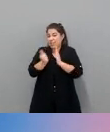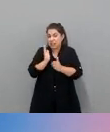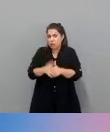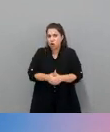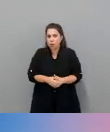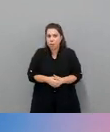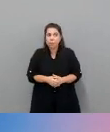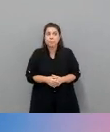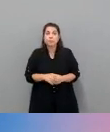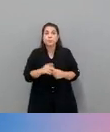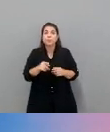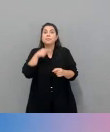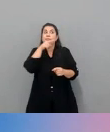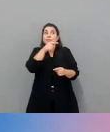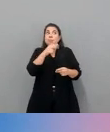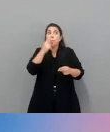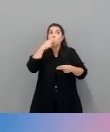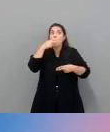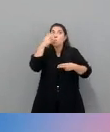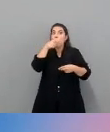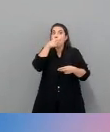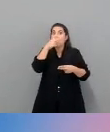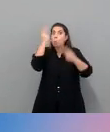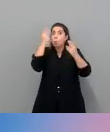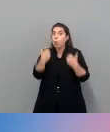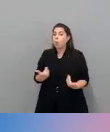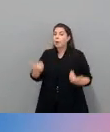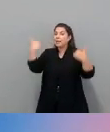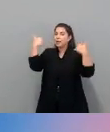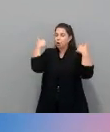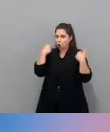un servicio público, insisto.